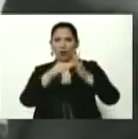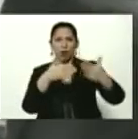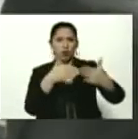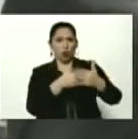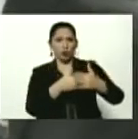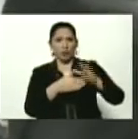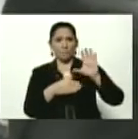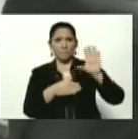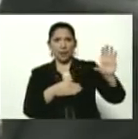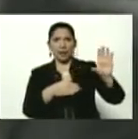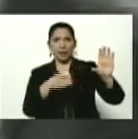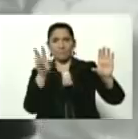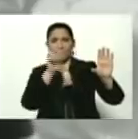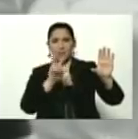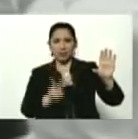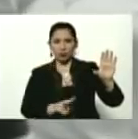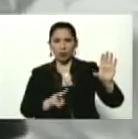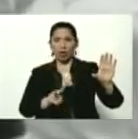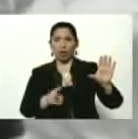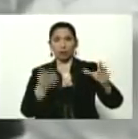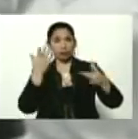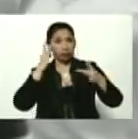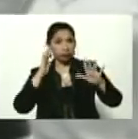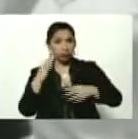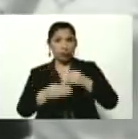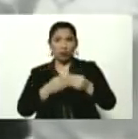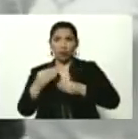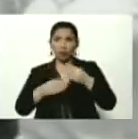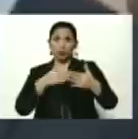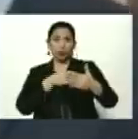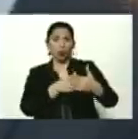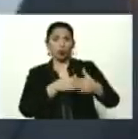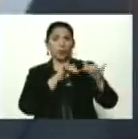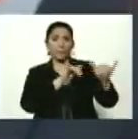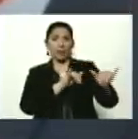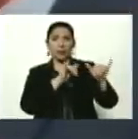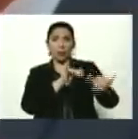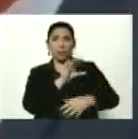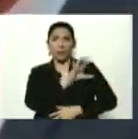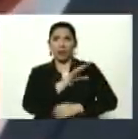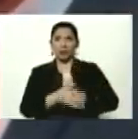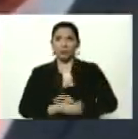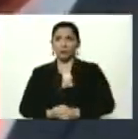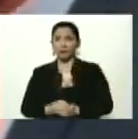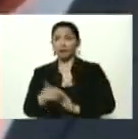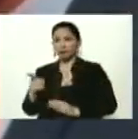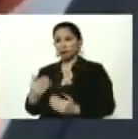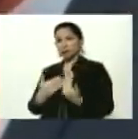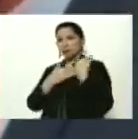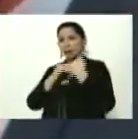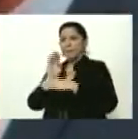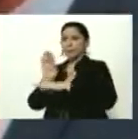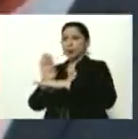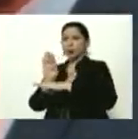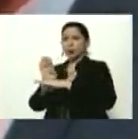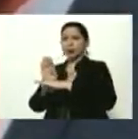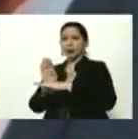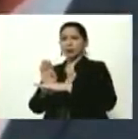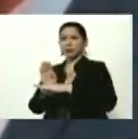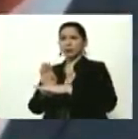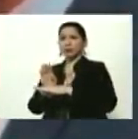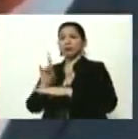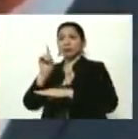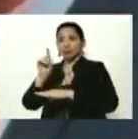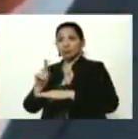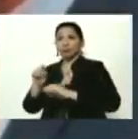nación que los venezolanos hayan perpetrado contra su propio país. Usted se va a encargar de proteger, de